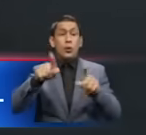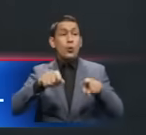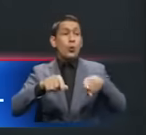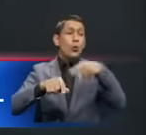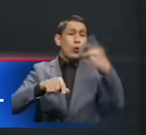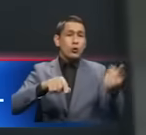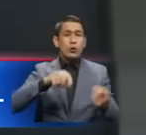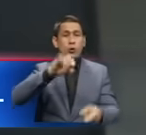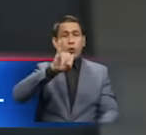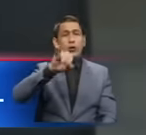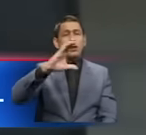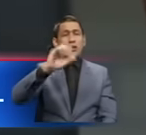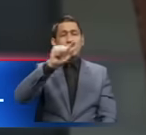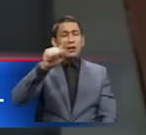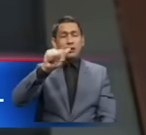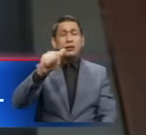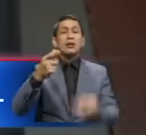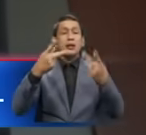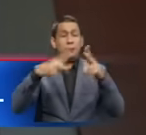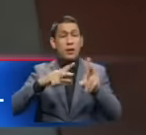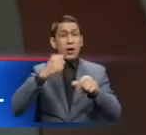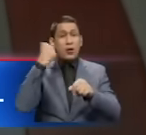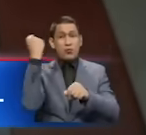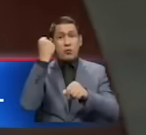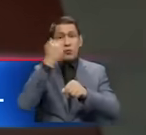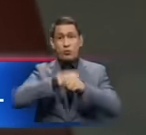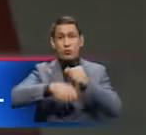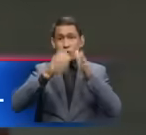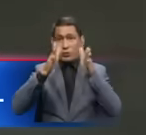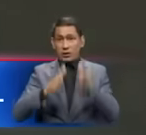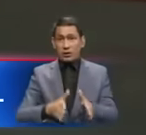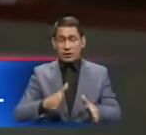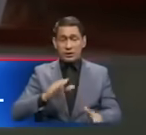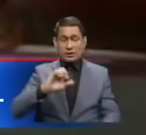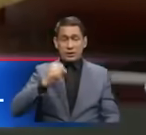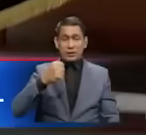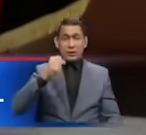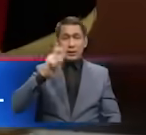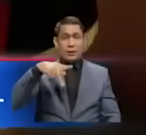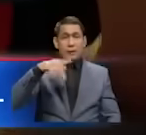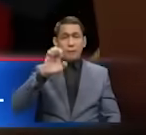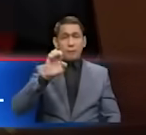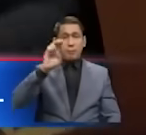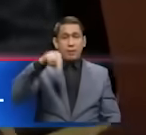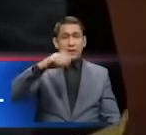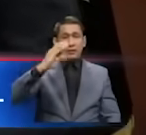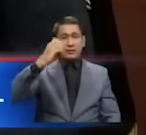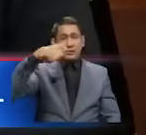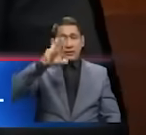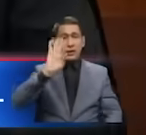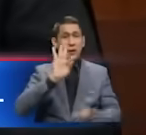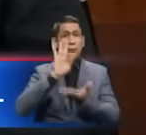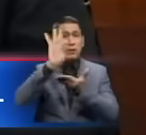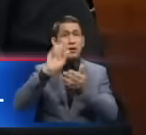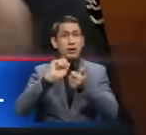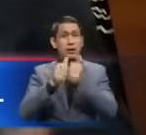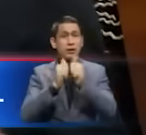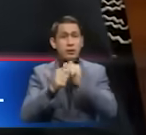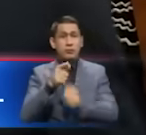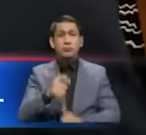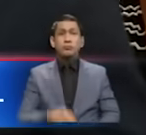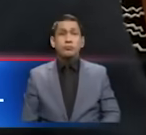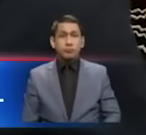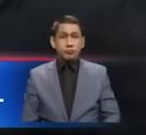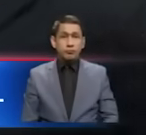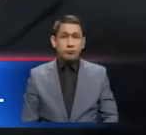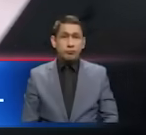y en el deporte al destacado futbolista Alberto Spencer. Debemos recordar que todas estas monedas están respaldadas con la